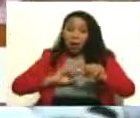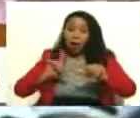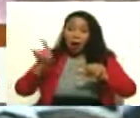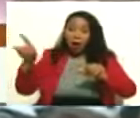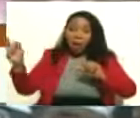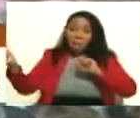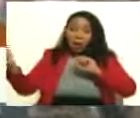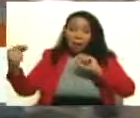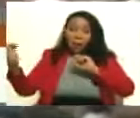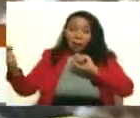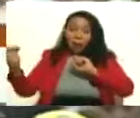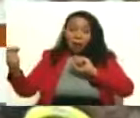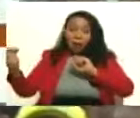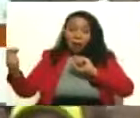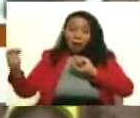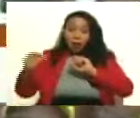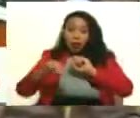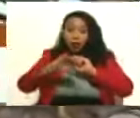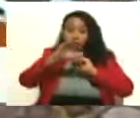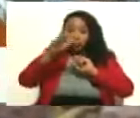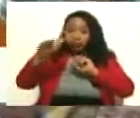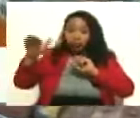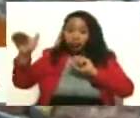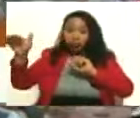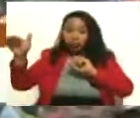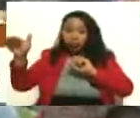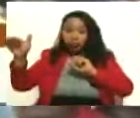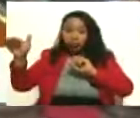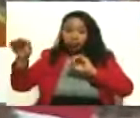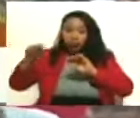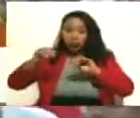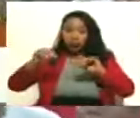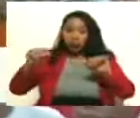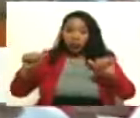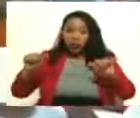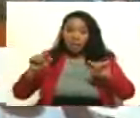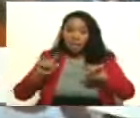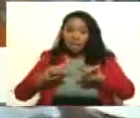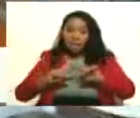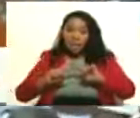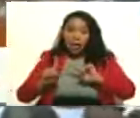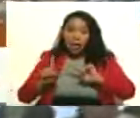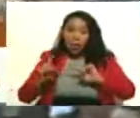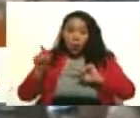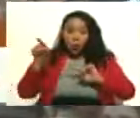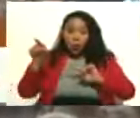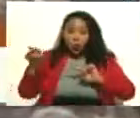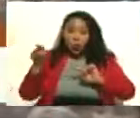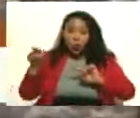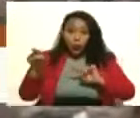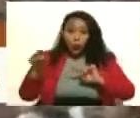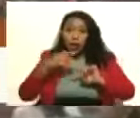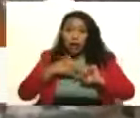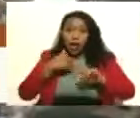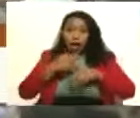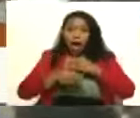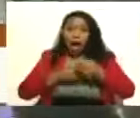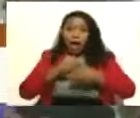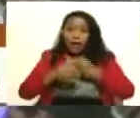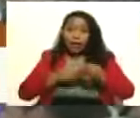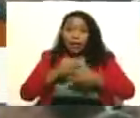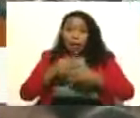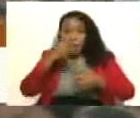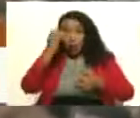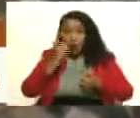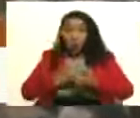discusión, marítimos y terrestres. Pero más allá de eso, quiere cometer el exabrupto,